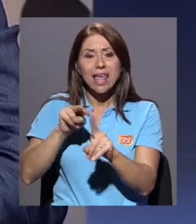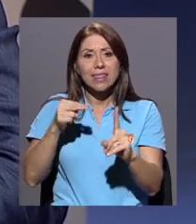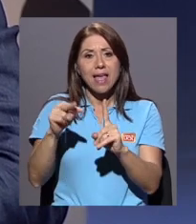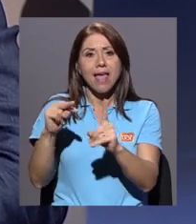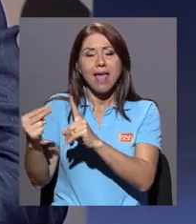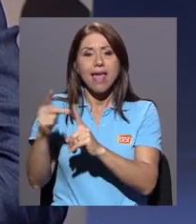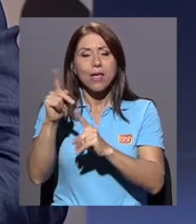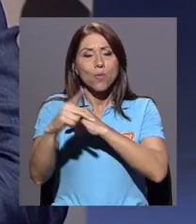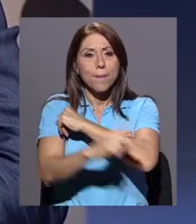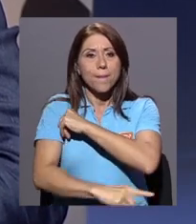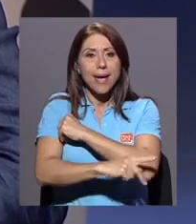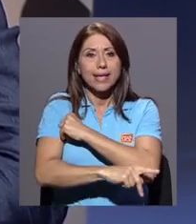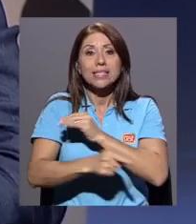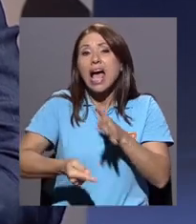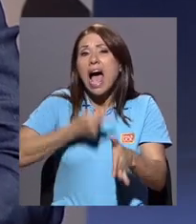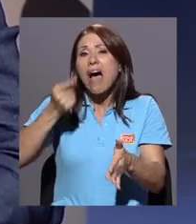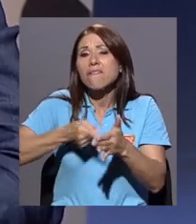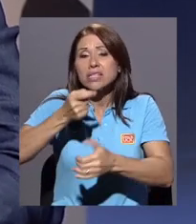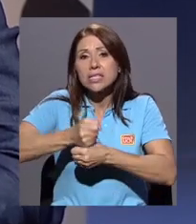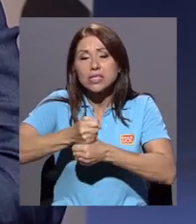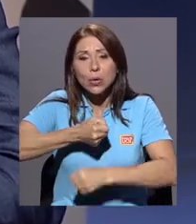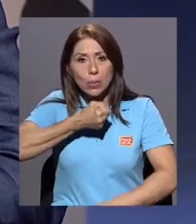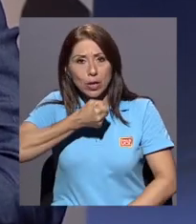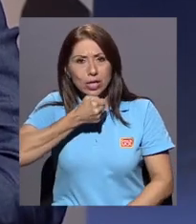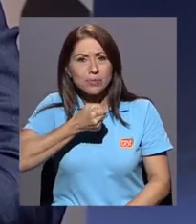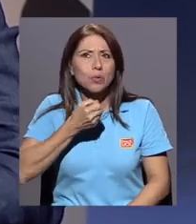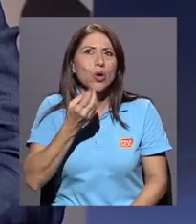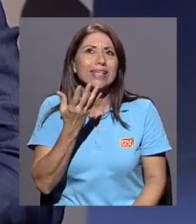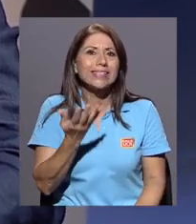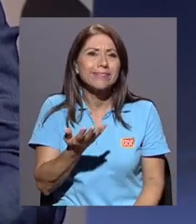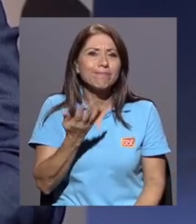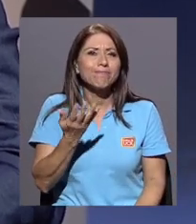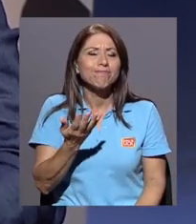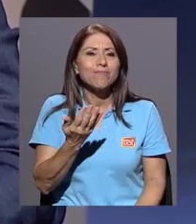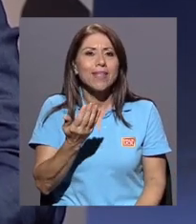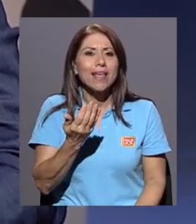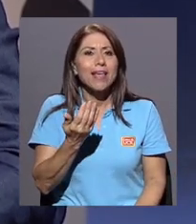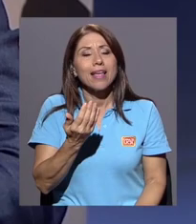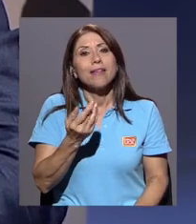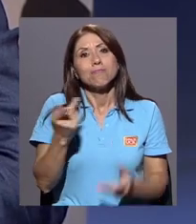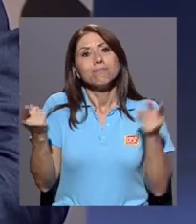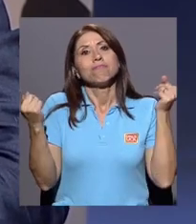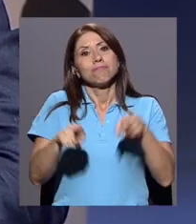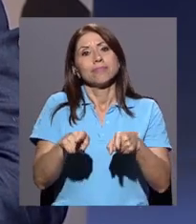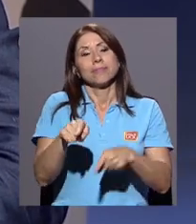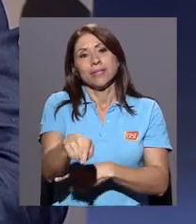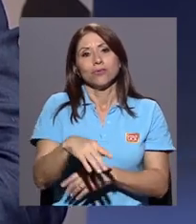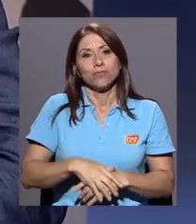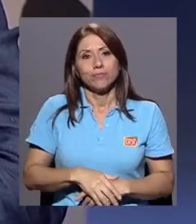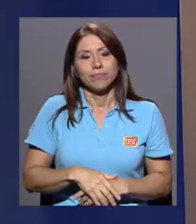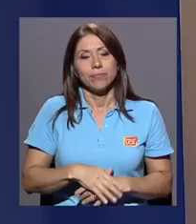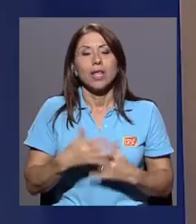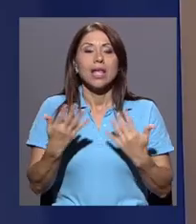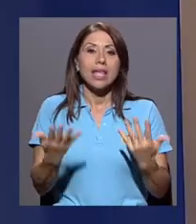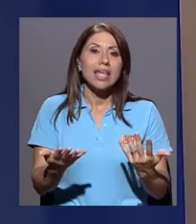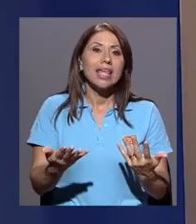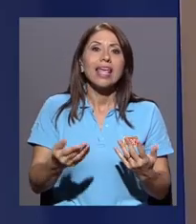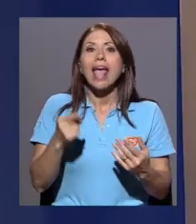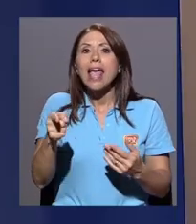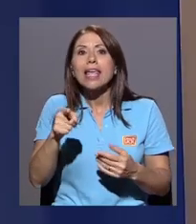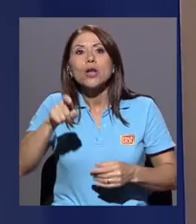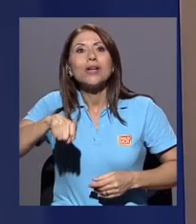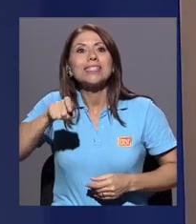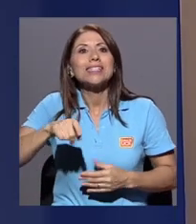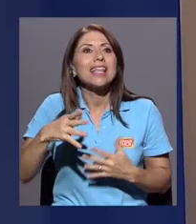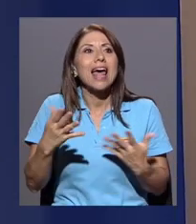país. Y el periodismo a veces es muy, digamos, fácilmente cae justamente en eso, ¿no? De que porque lo que